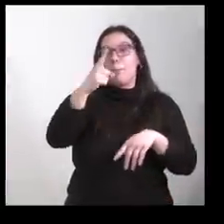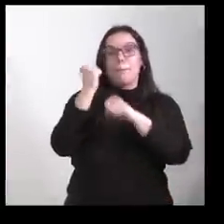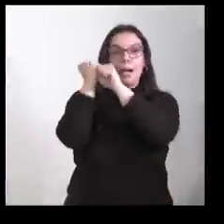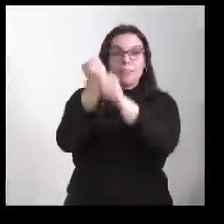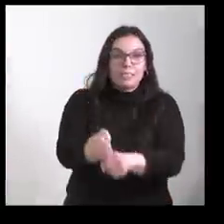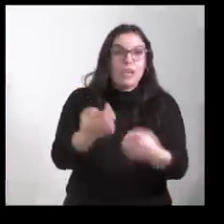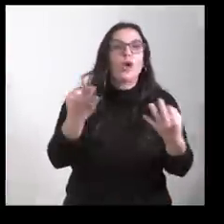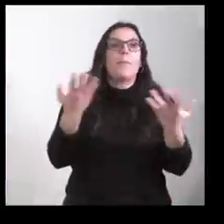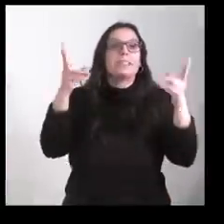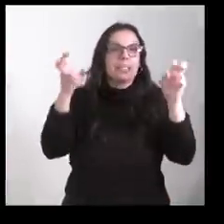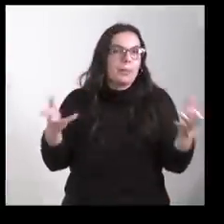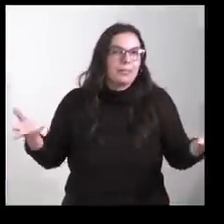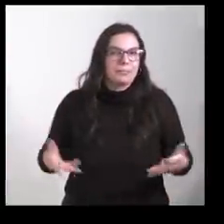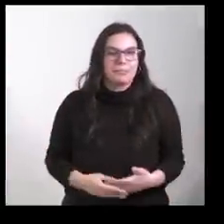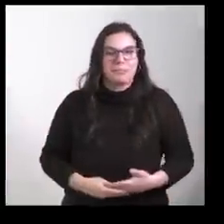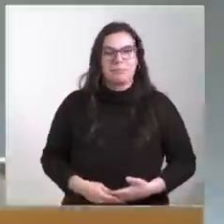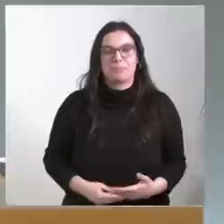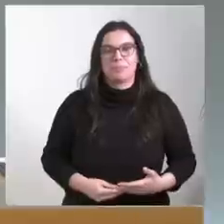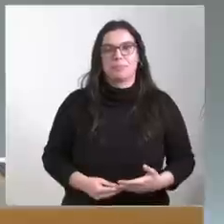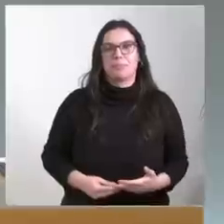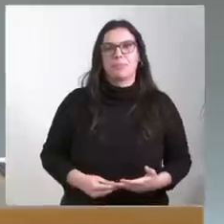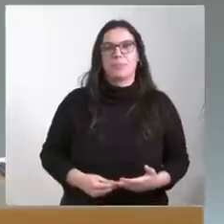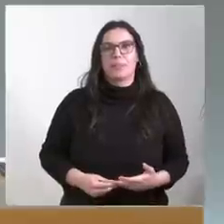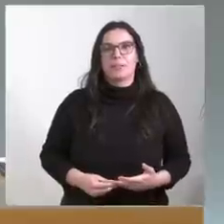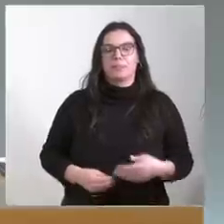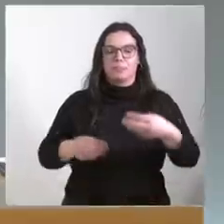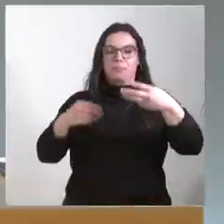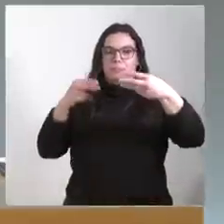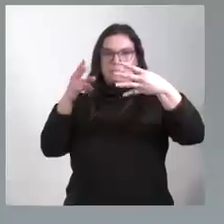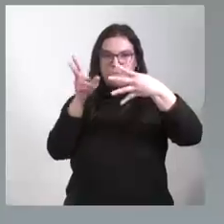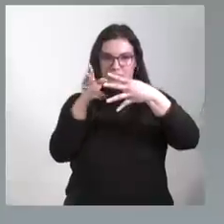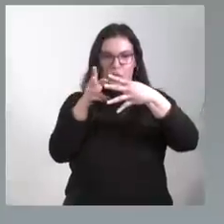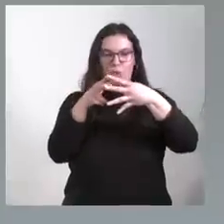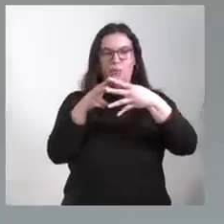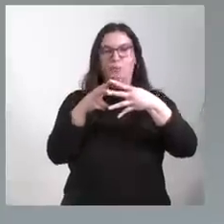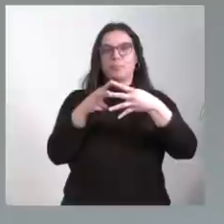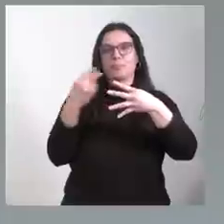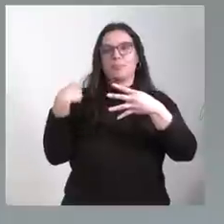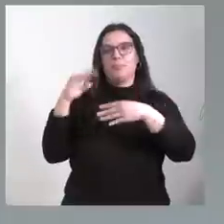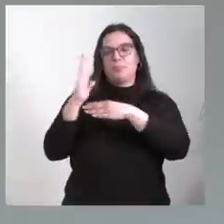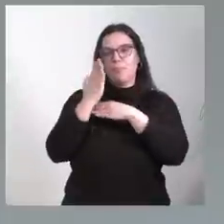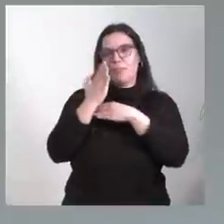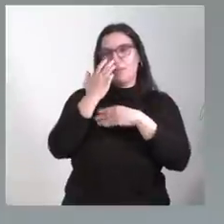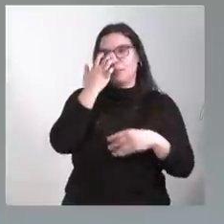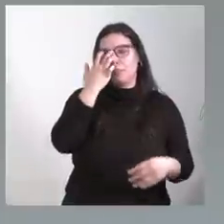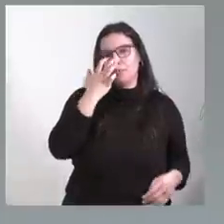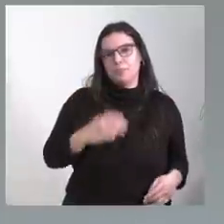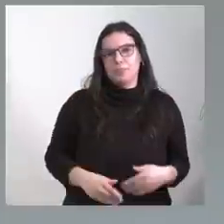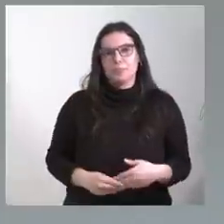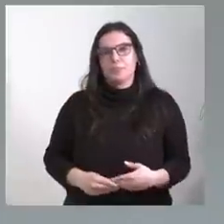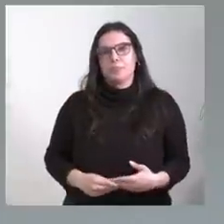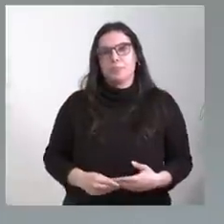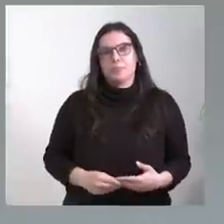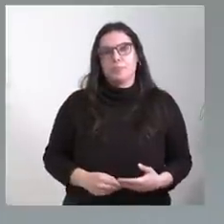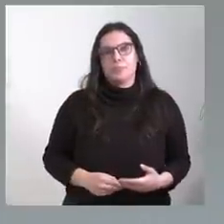o qué pasa con este tema gracias sobre las dos cuestiones primeras que usted plantea en el momento en